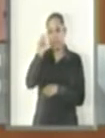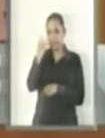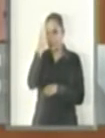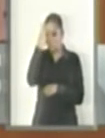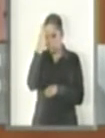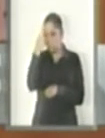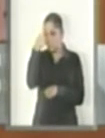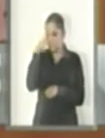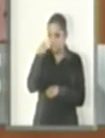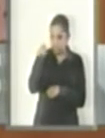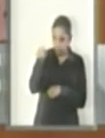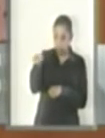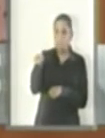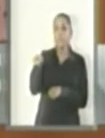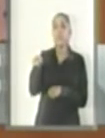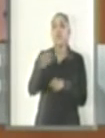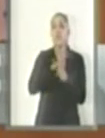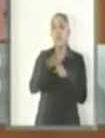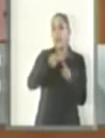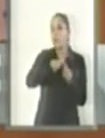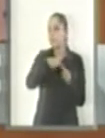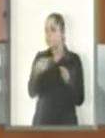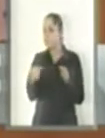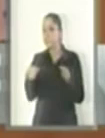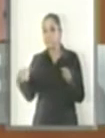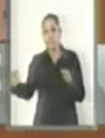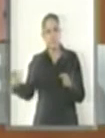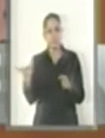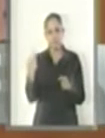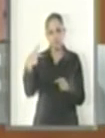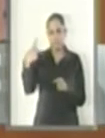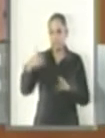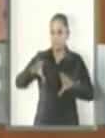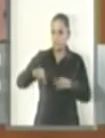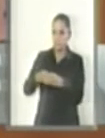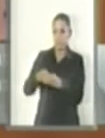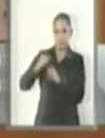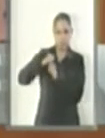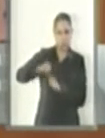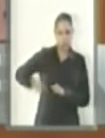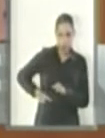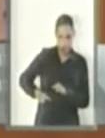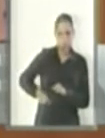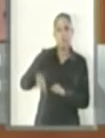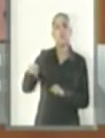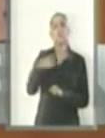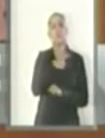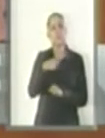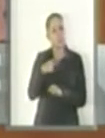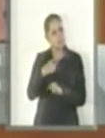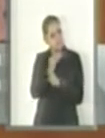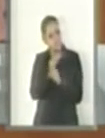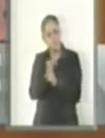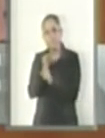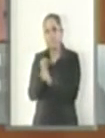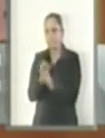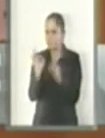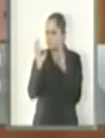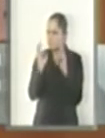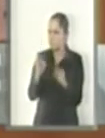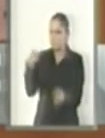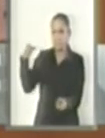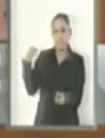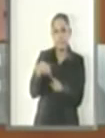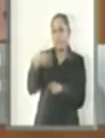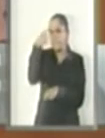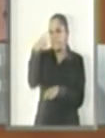que a través de las dependencias competentes y en el ámbito de sus facultades realice una investigación expedita con el objeto